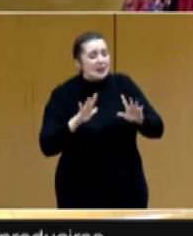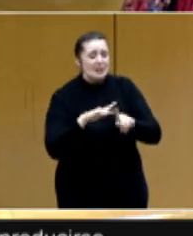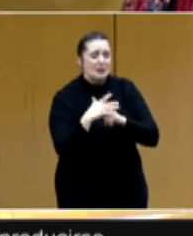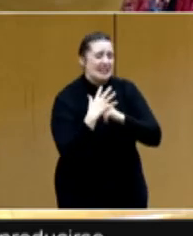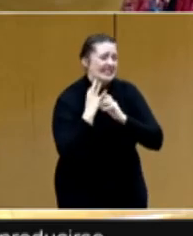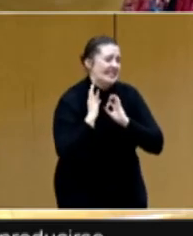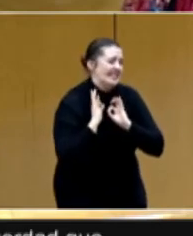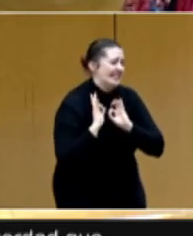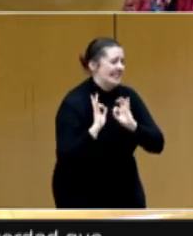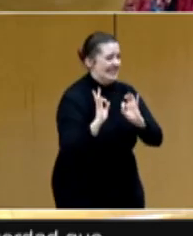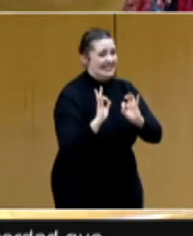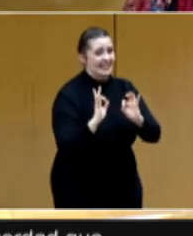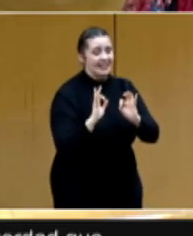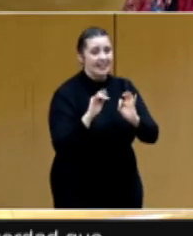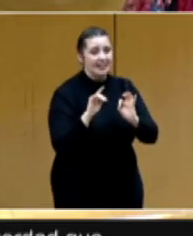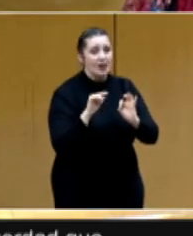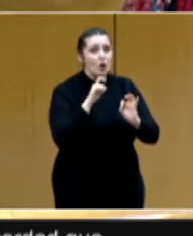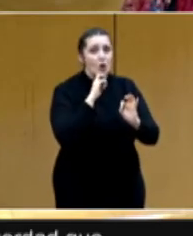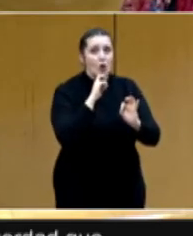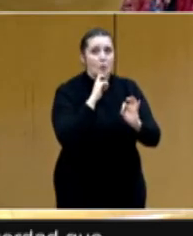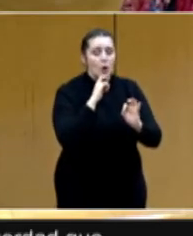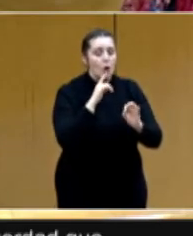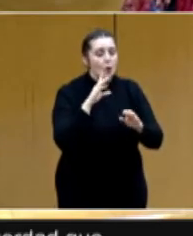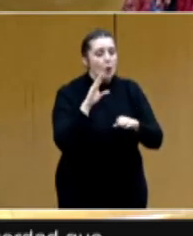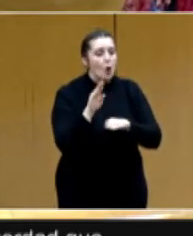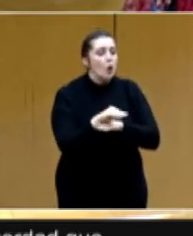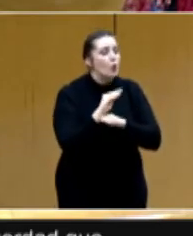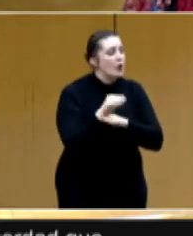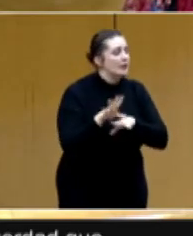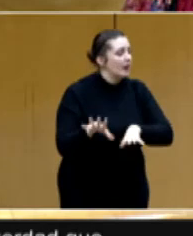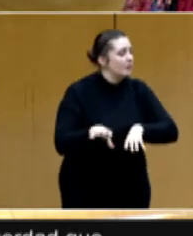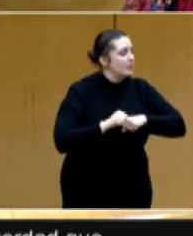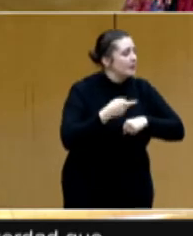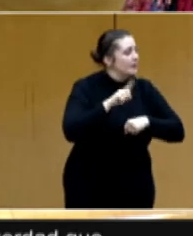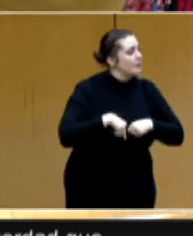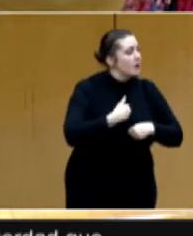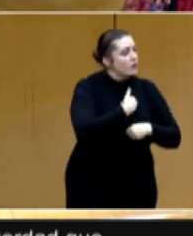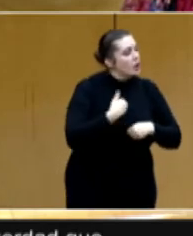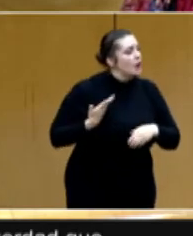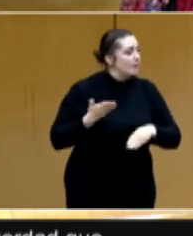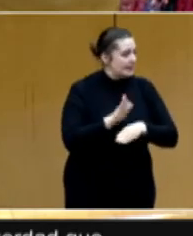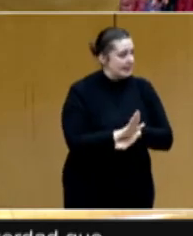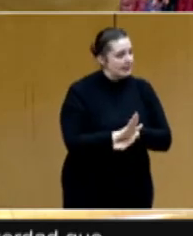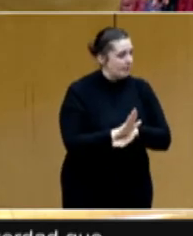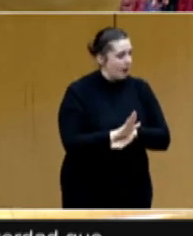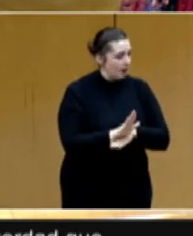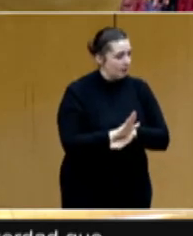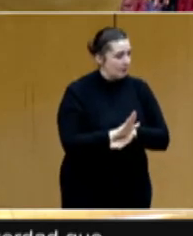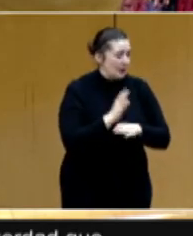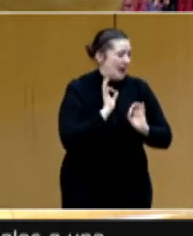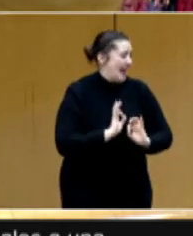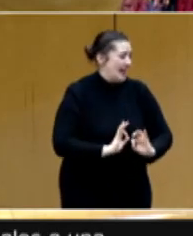excepcionales a una cura tela que asuma también funciones representativas con